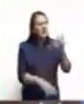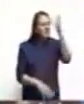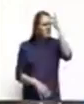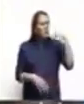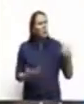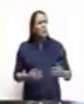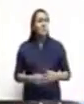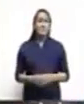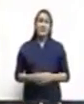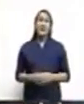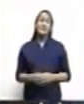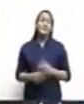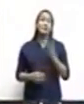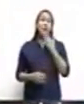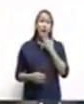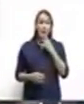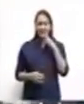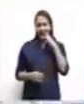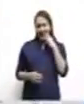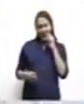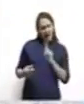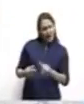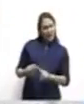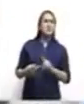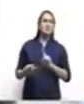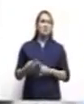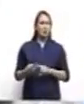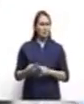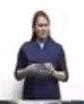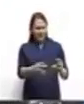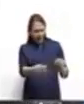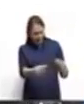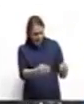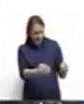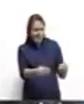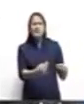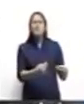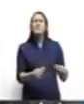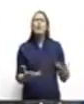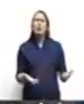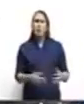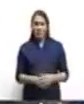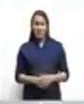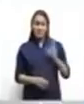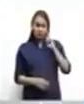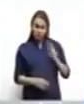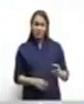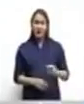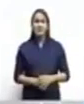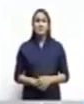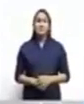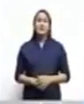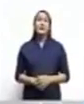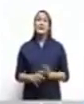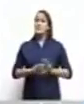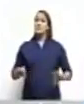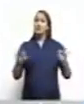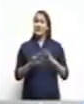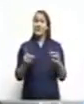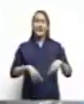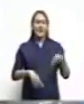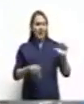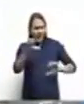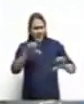Sí, claro, el color de la carne, el estado en que se encuentra la carne, observo mucho para poderla comprar. El aseo,